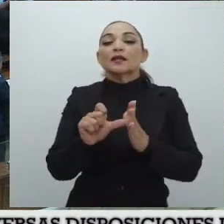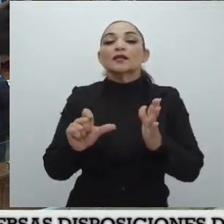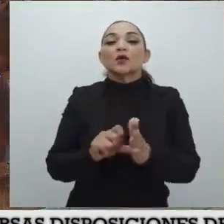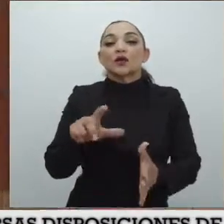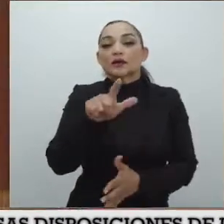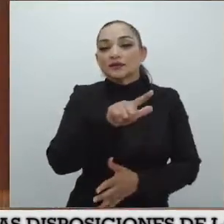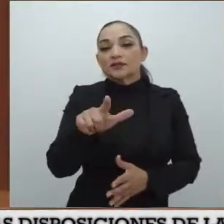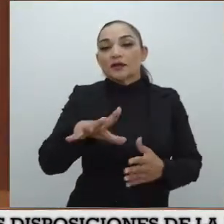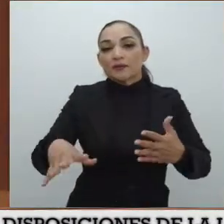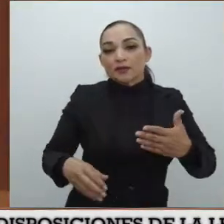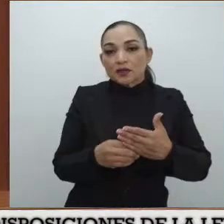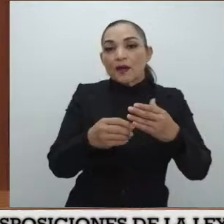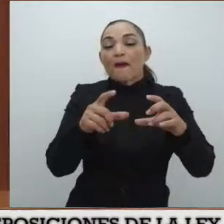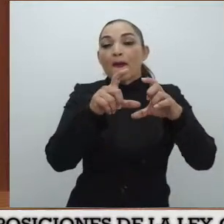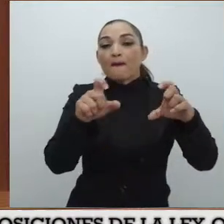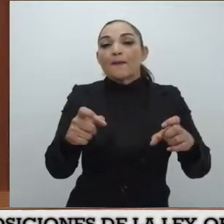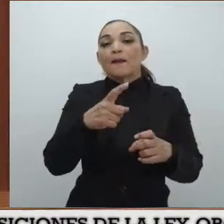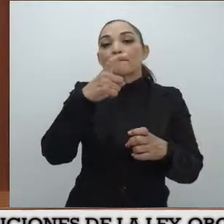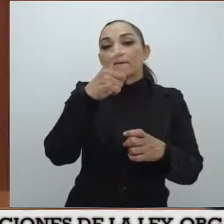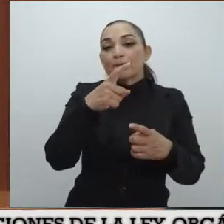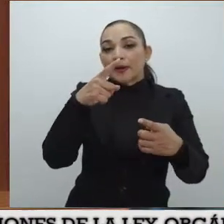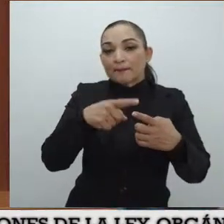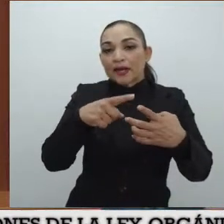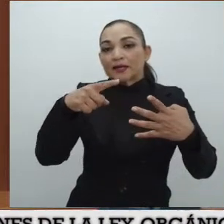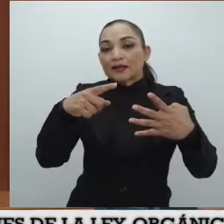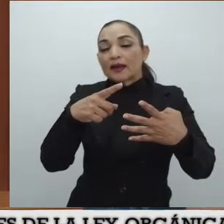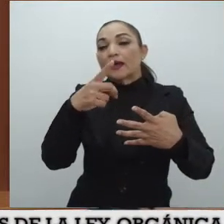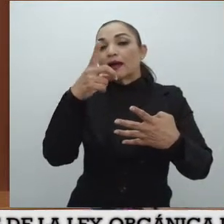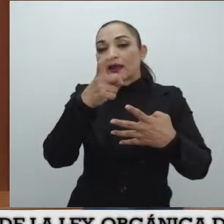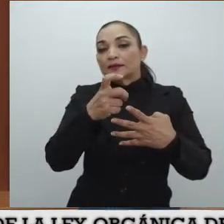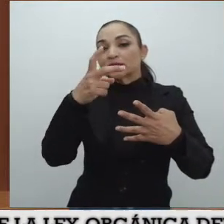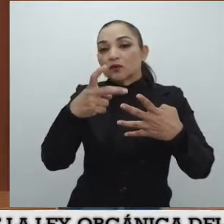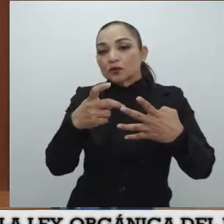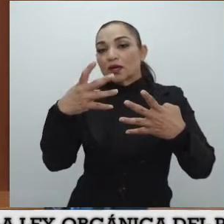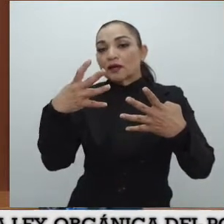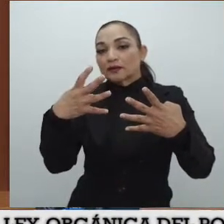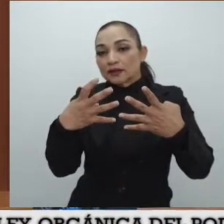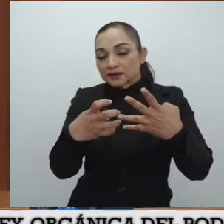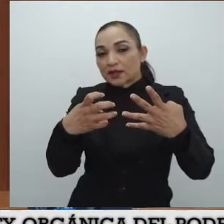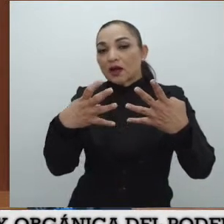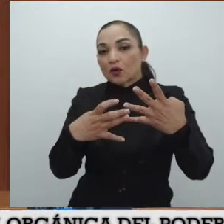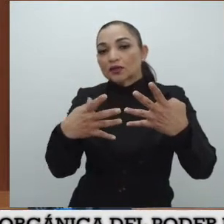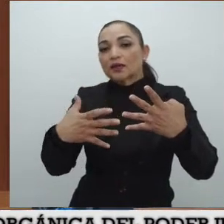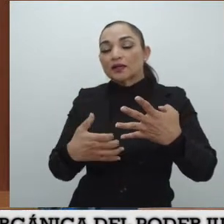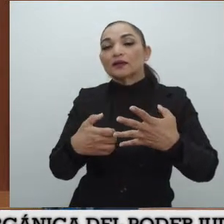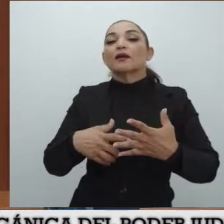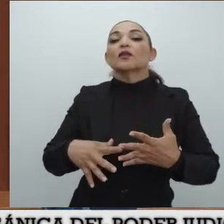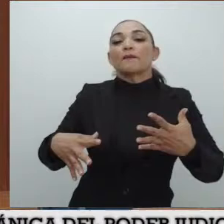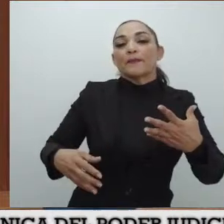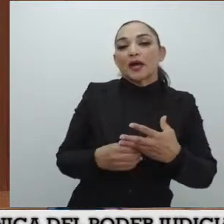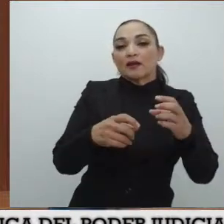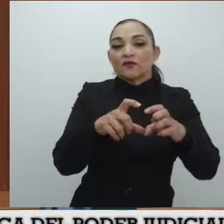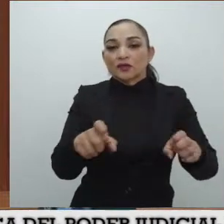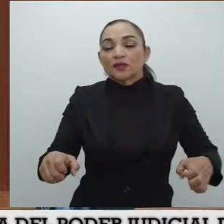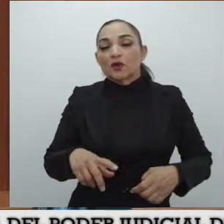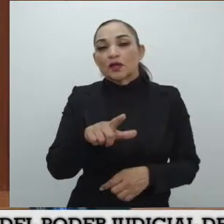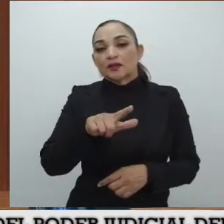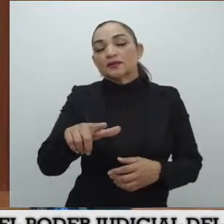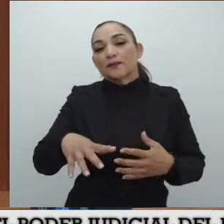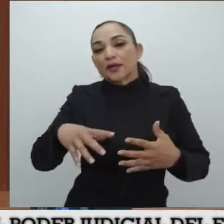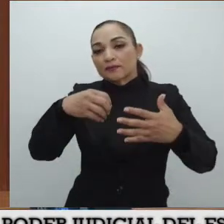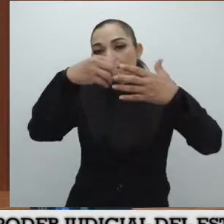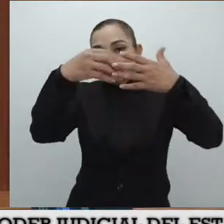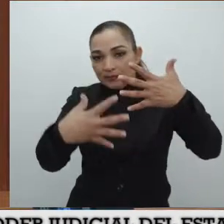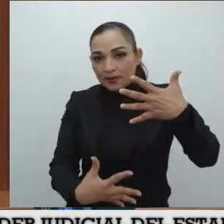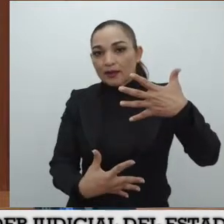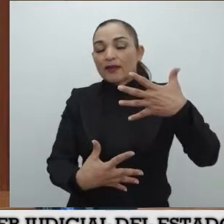las fracciones primera, segunda, tercera, cuarta y quinta y un tercer párrafo al artículo 17, recorriéndose los subsecuentes de la